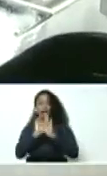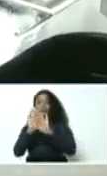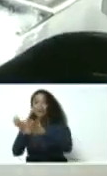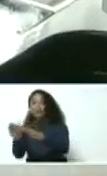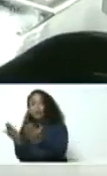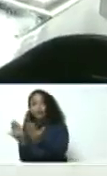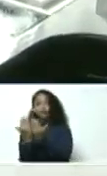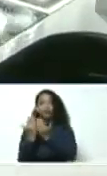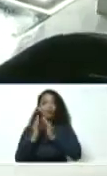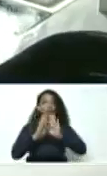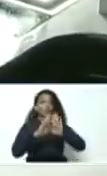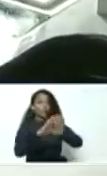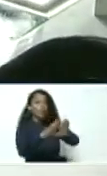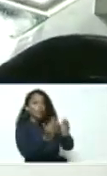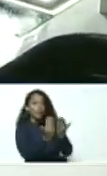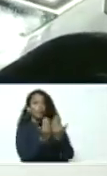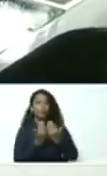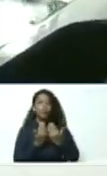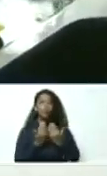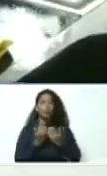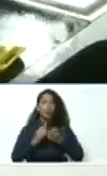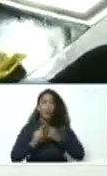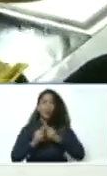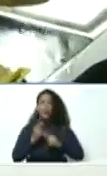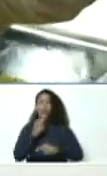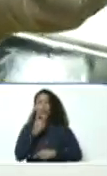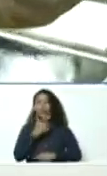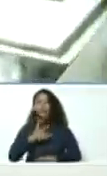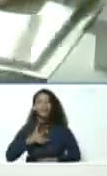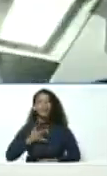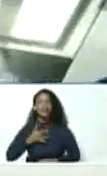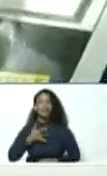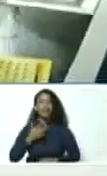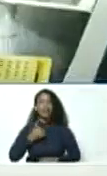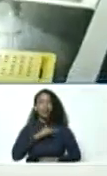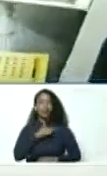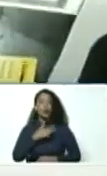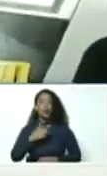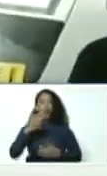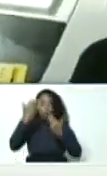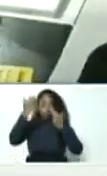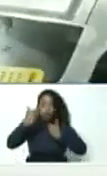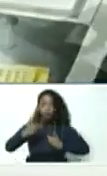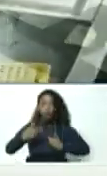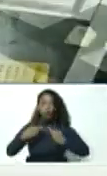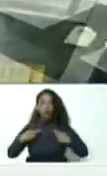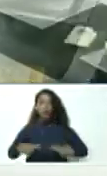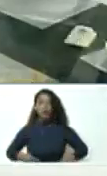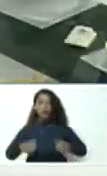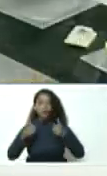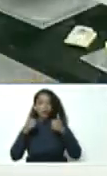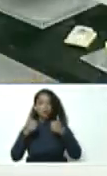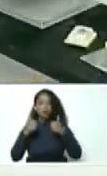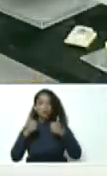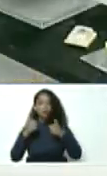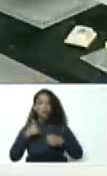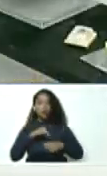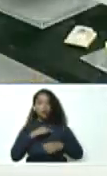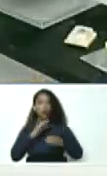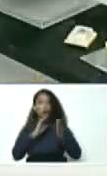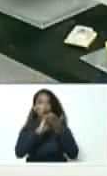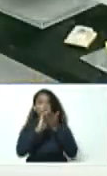entreapoyarnos. Qué cosa más bonita sentir que somos una humanidad, que somos una